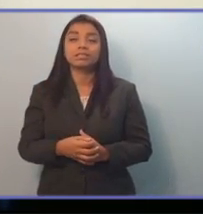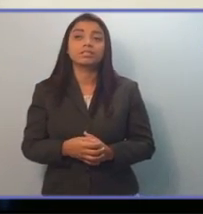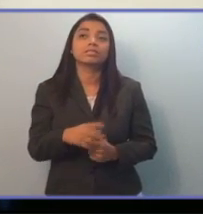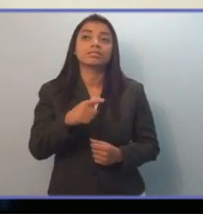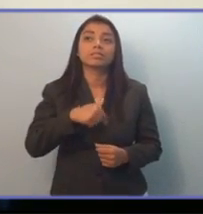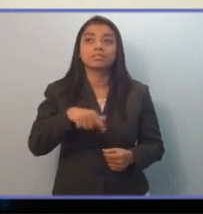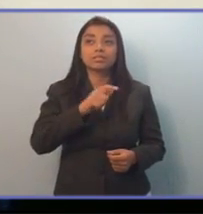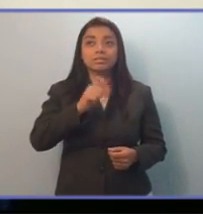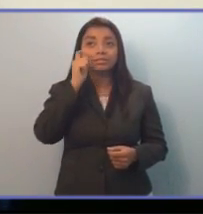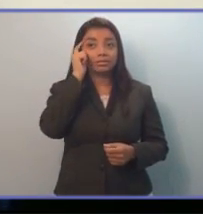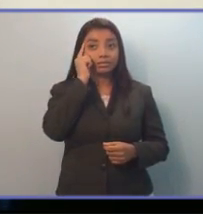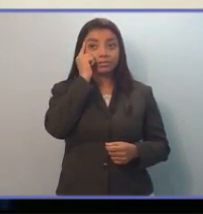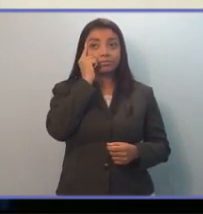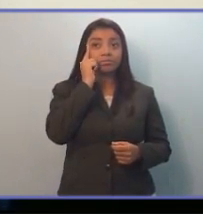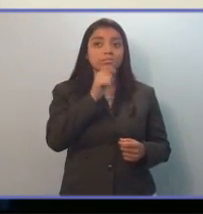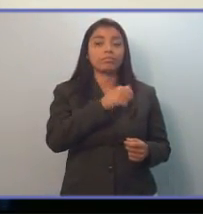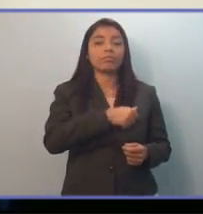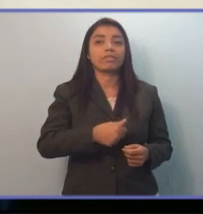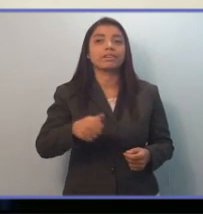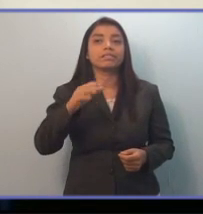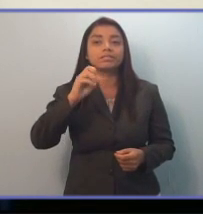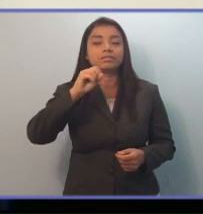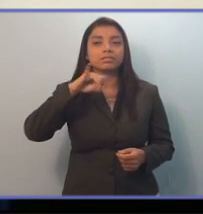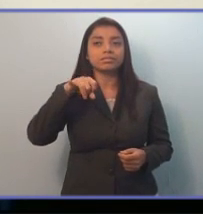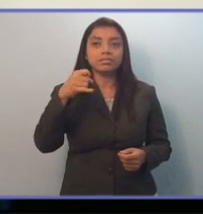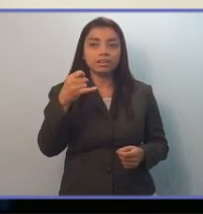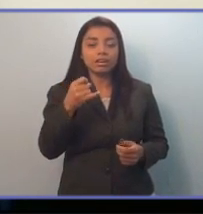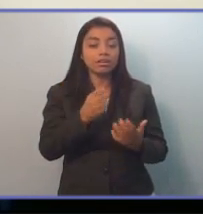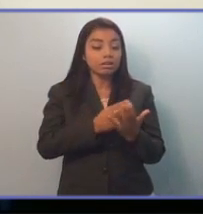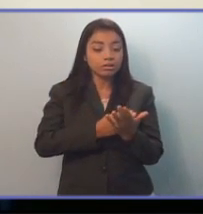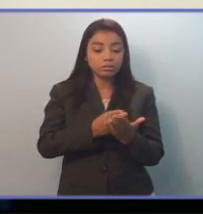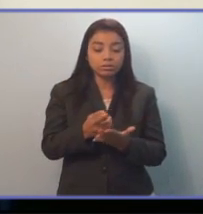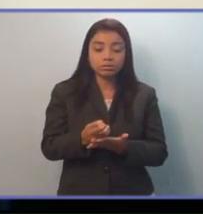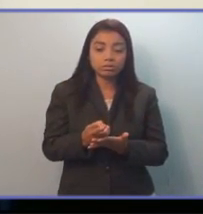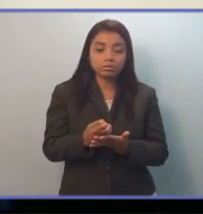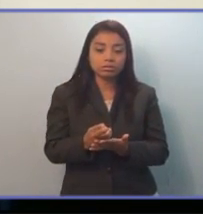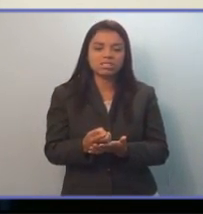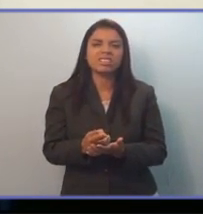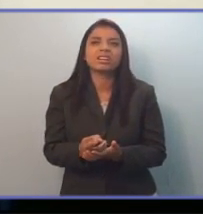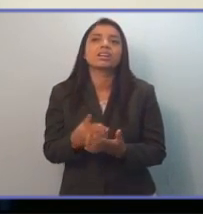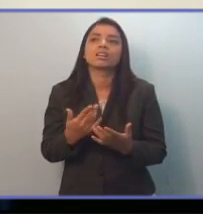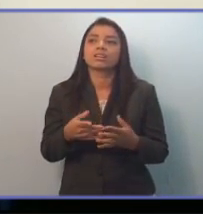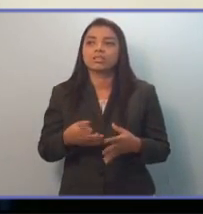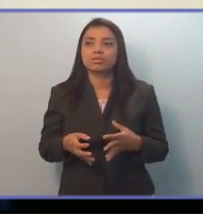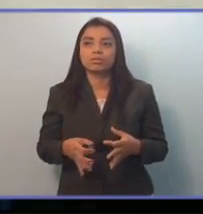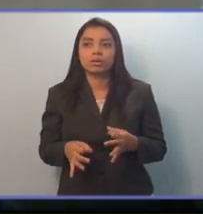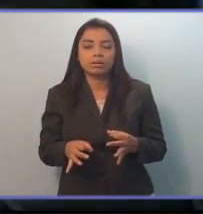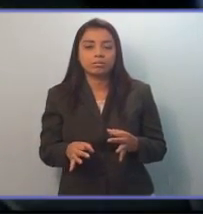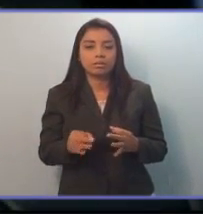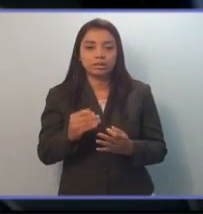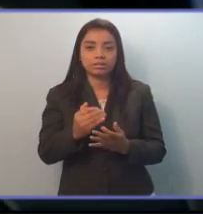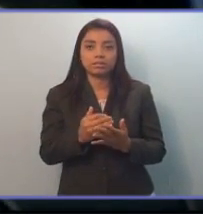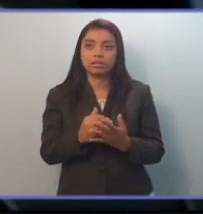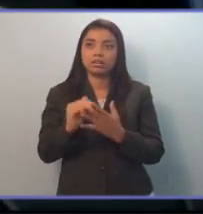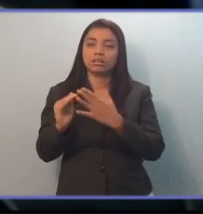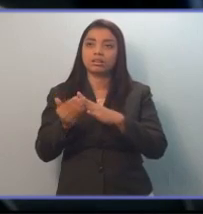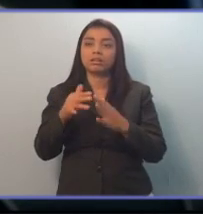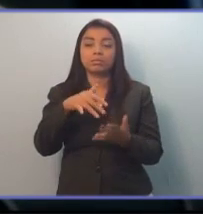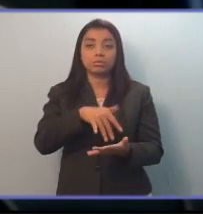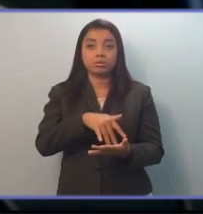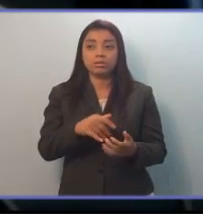que la Corte Suprema de Justicia es transparente y en qué forma rinde cuentas a la ciudadanía.